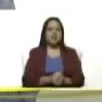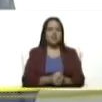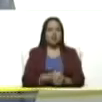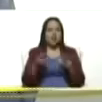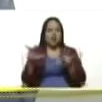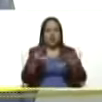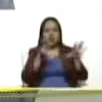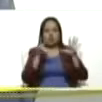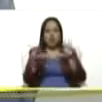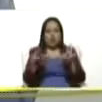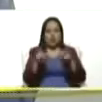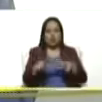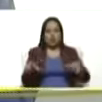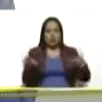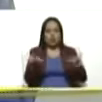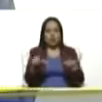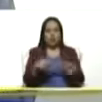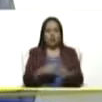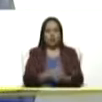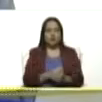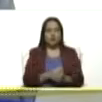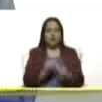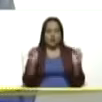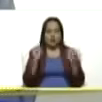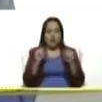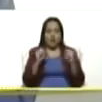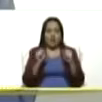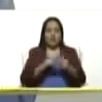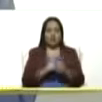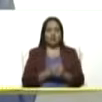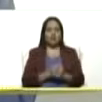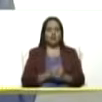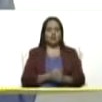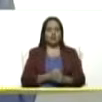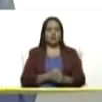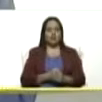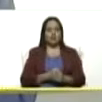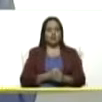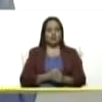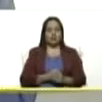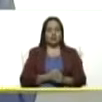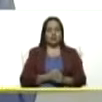8º lugar, de Mérida,